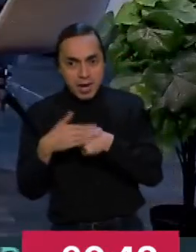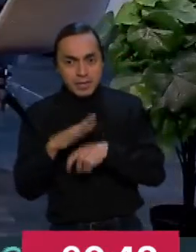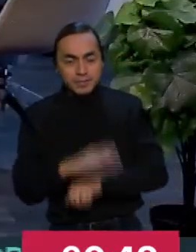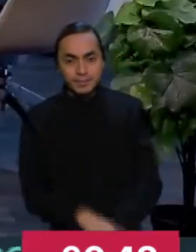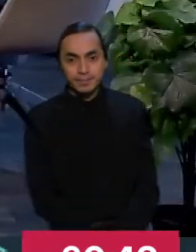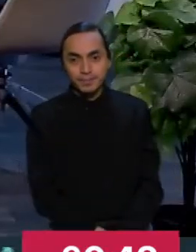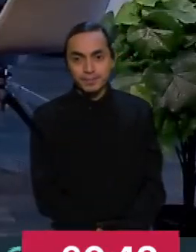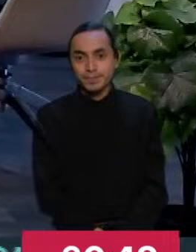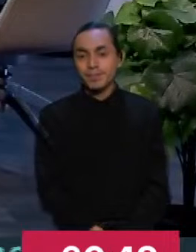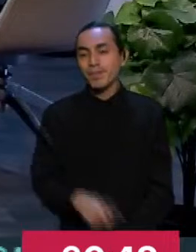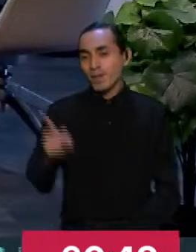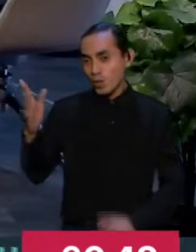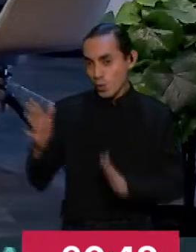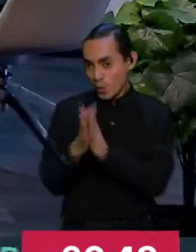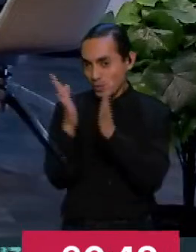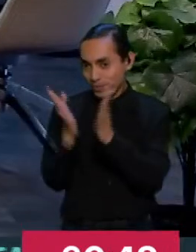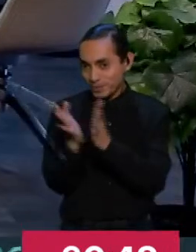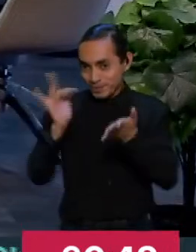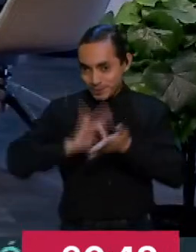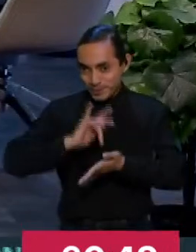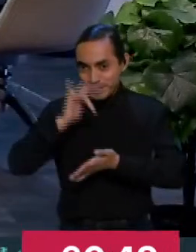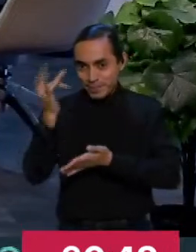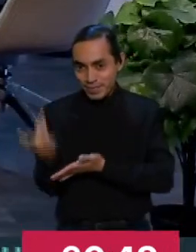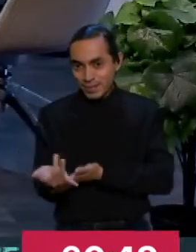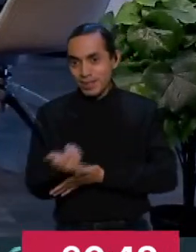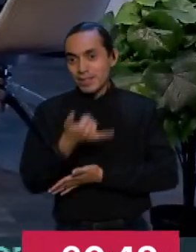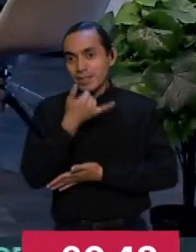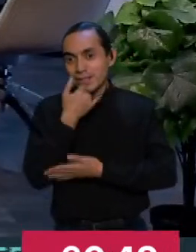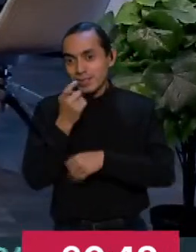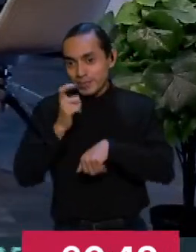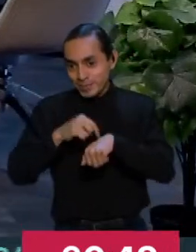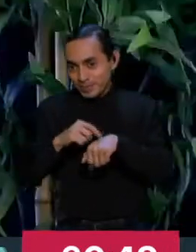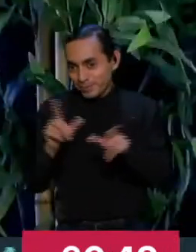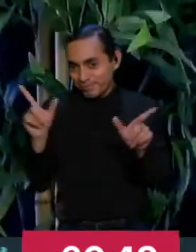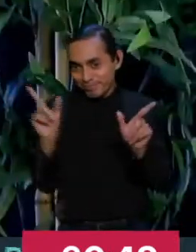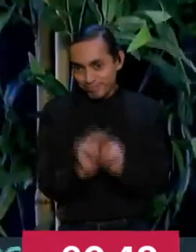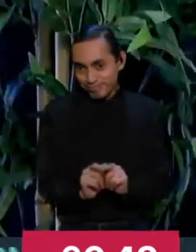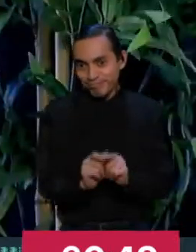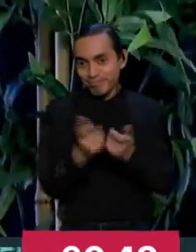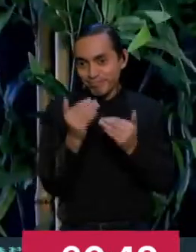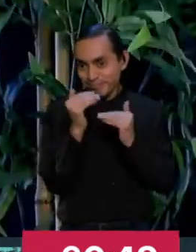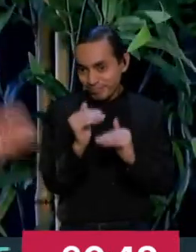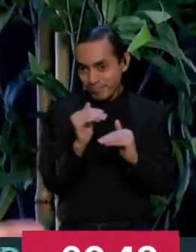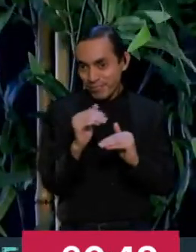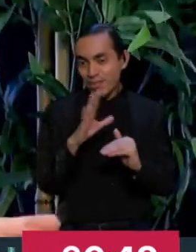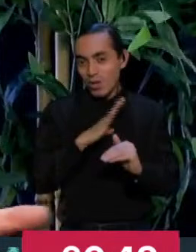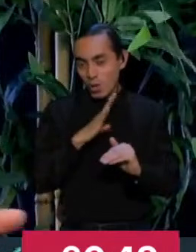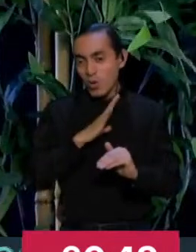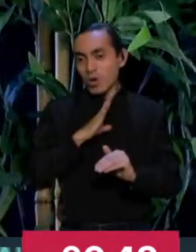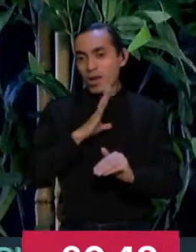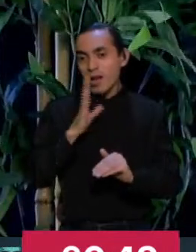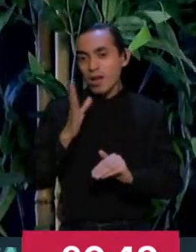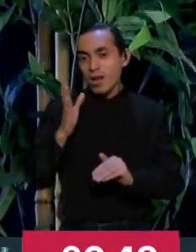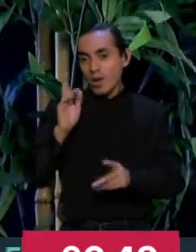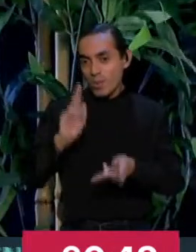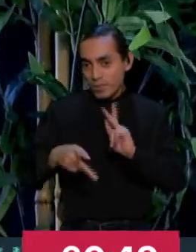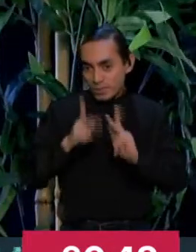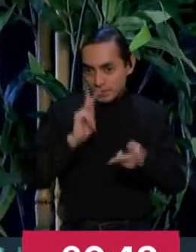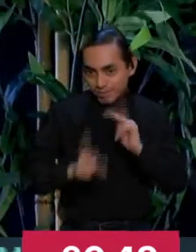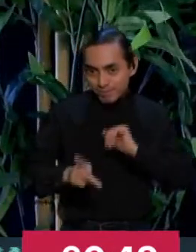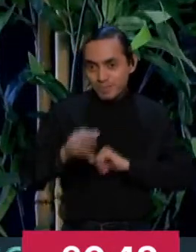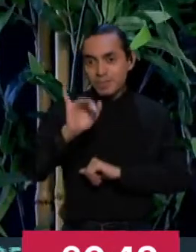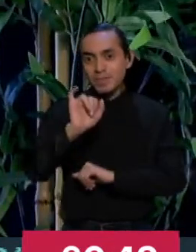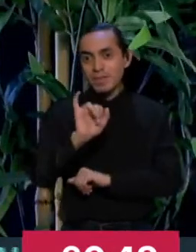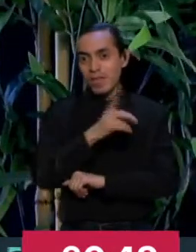agradecemos mucho su participación en este espacio. Lamentablemente el tiempo es reducido. Es una conversación que, como ya bien lo dijeron, se tiene que dar